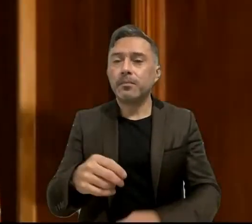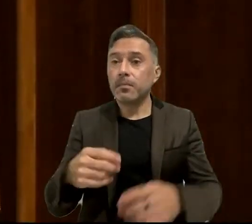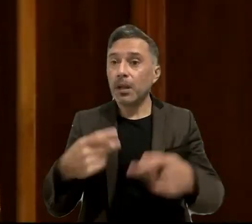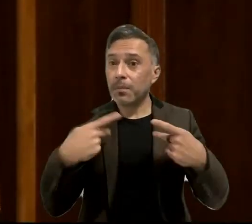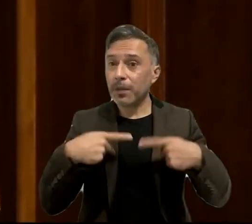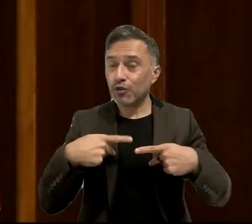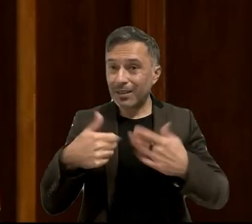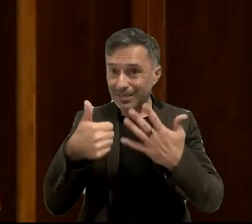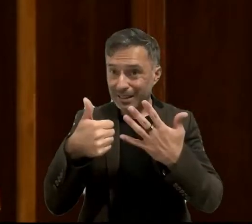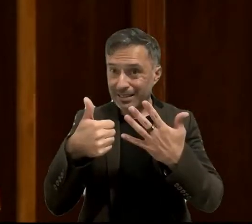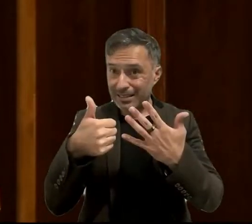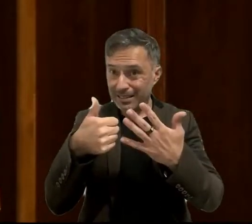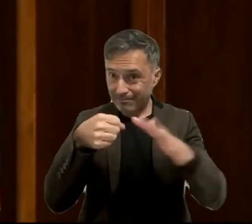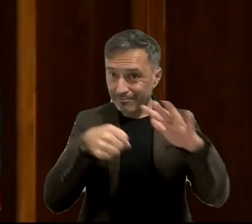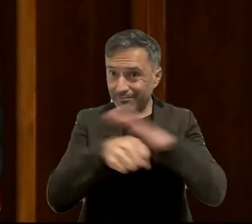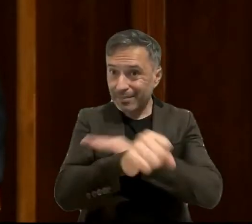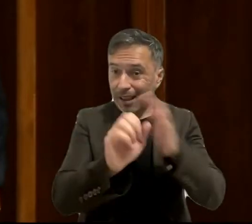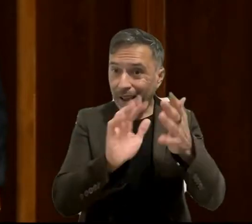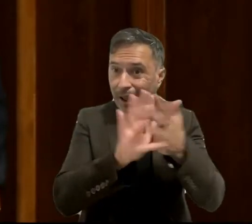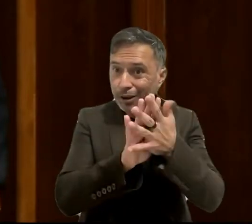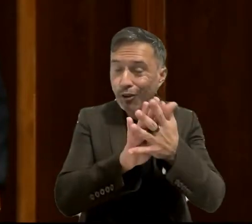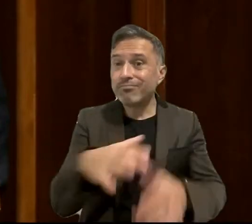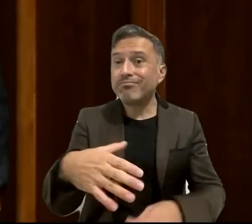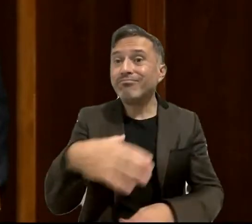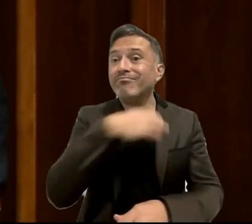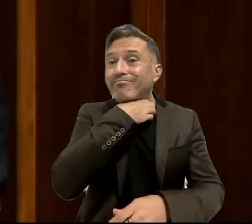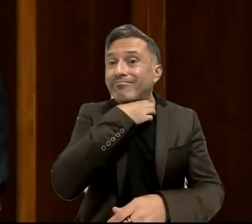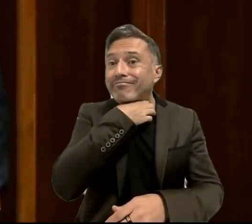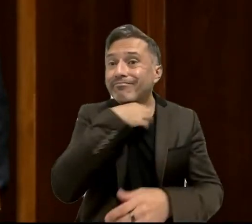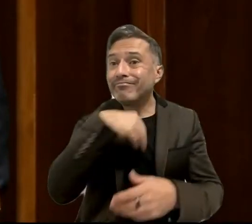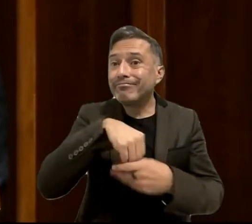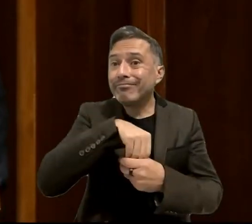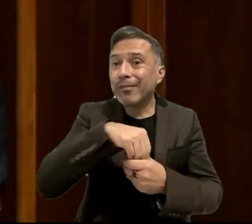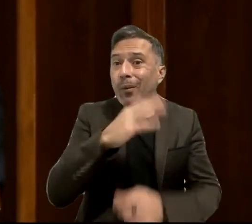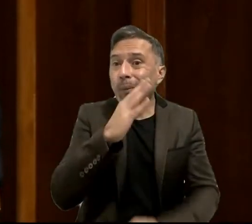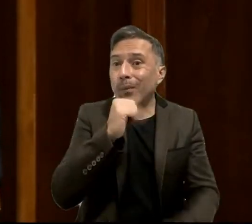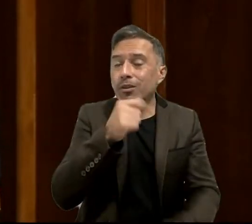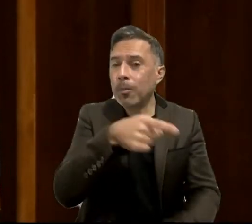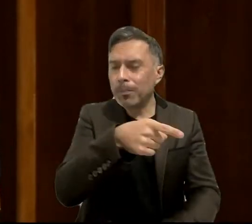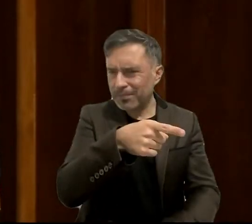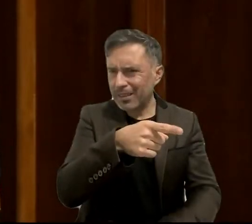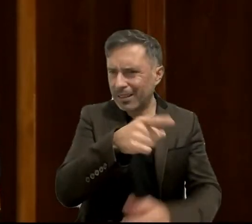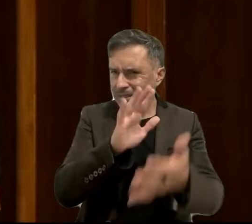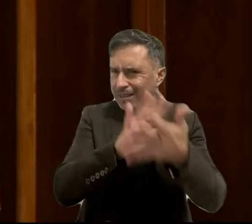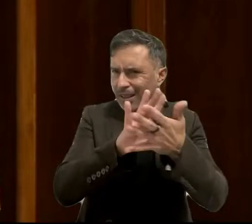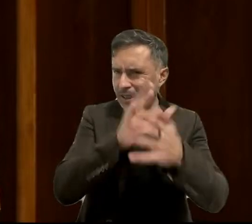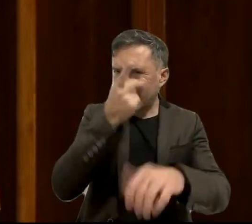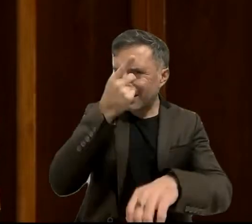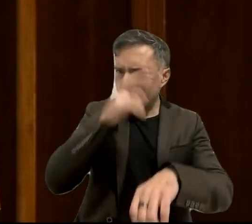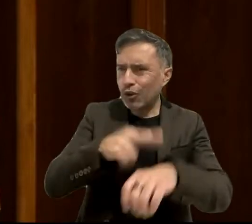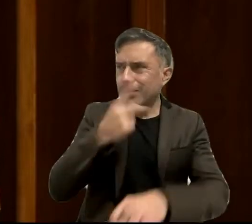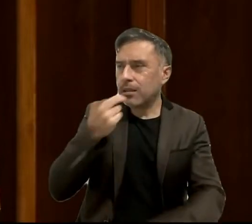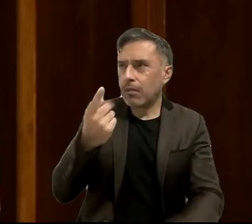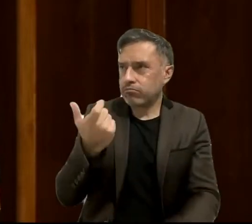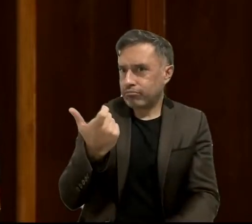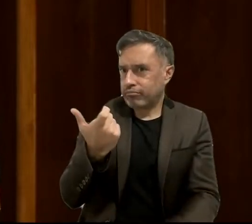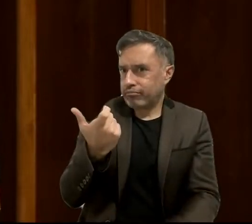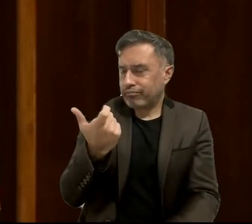celda. Y el director de penales diría, no tengo las condiciones materiales ni financieras para poderlo